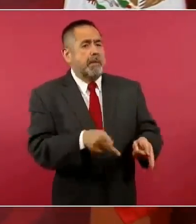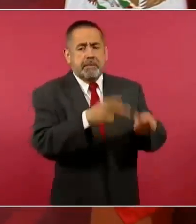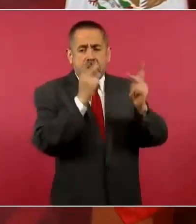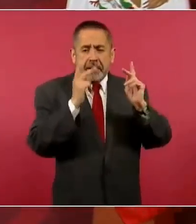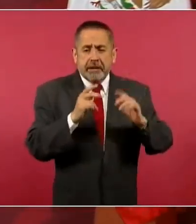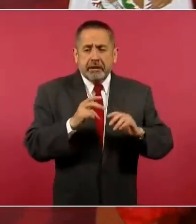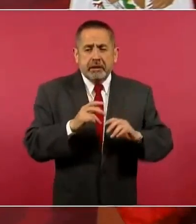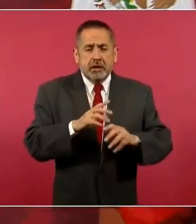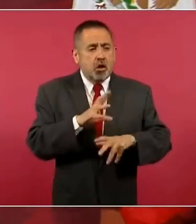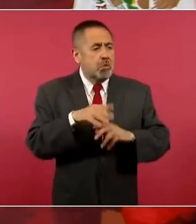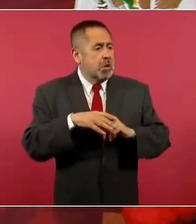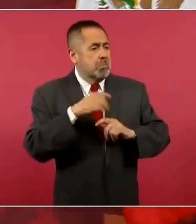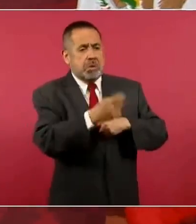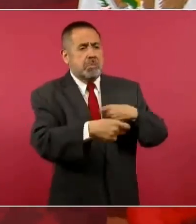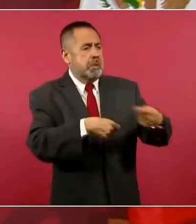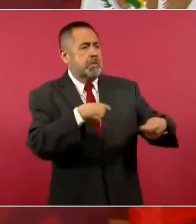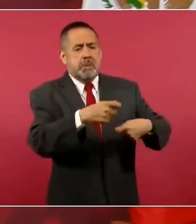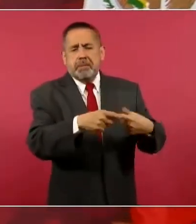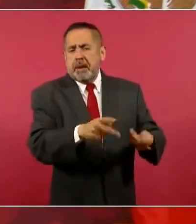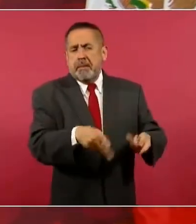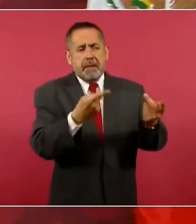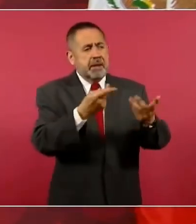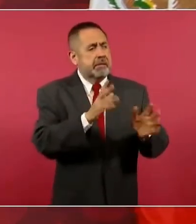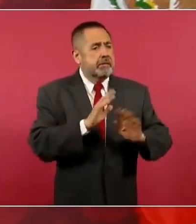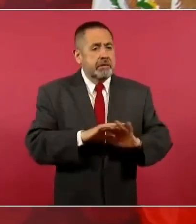todos pasaron a manos de extranjeros.